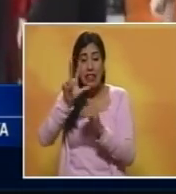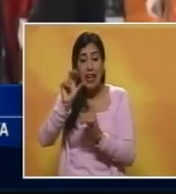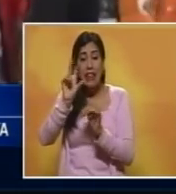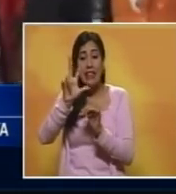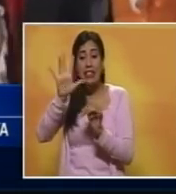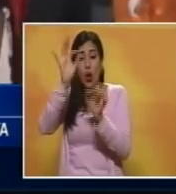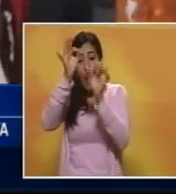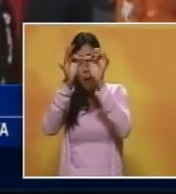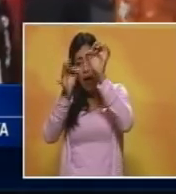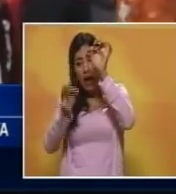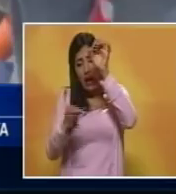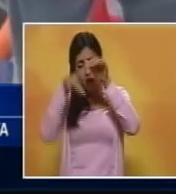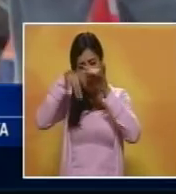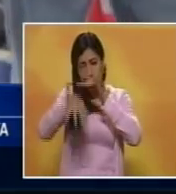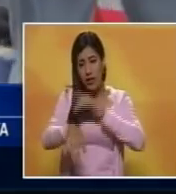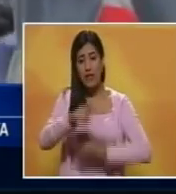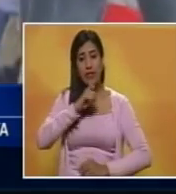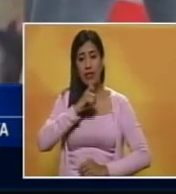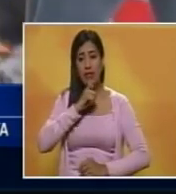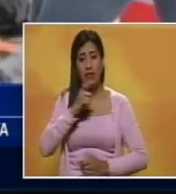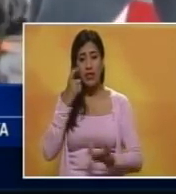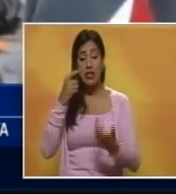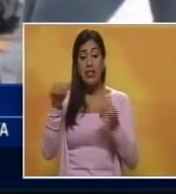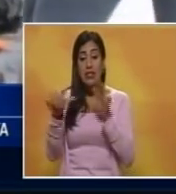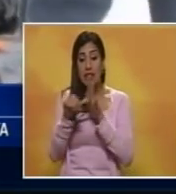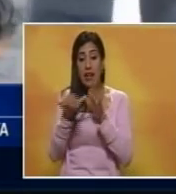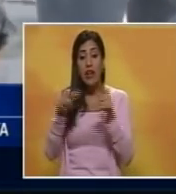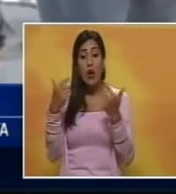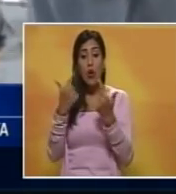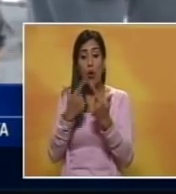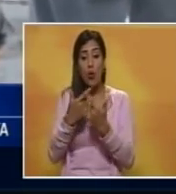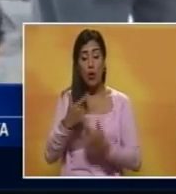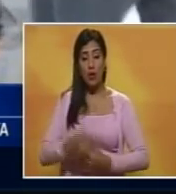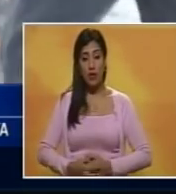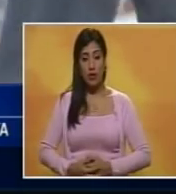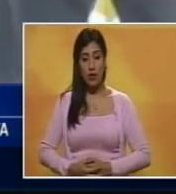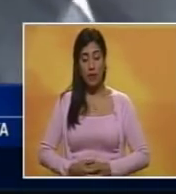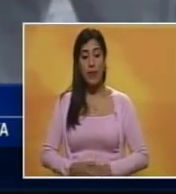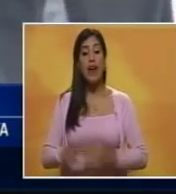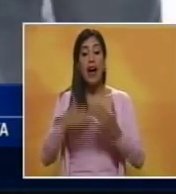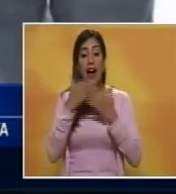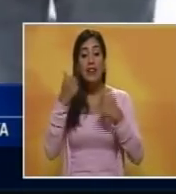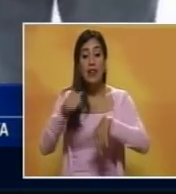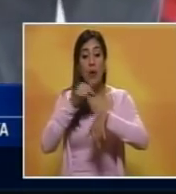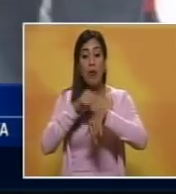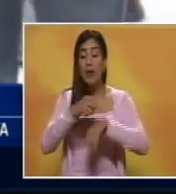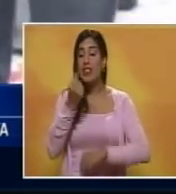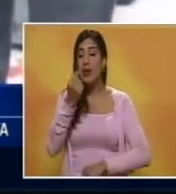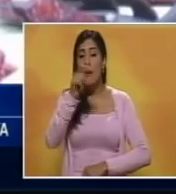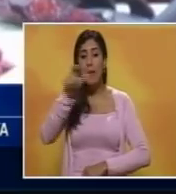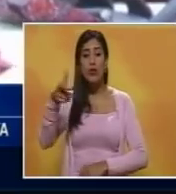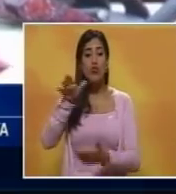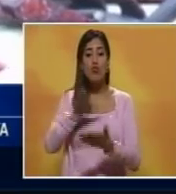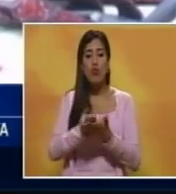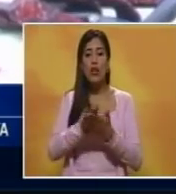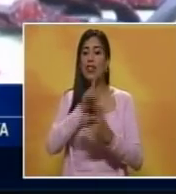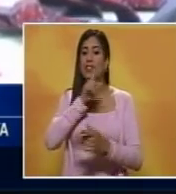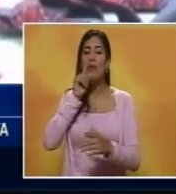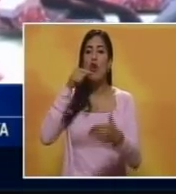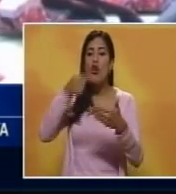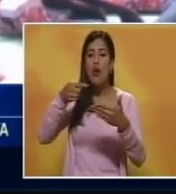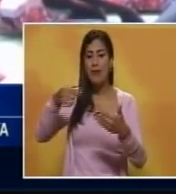de profundidad en las aguas cercanas al Cabo de Karawang. Hasta el momento, ninguna de las víctimas mortales han